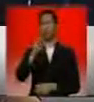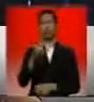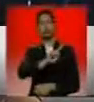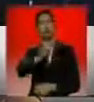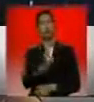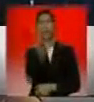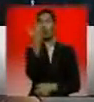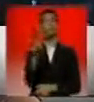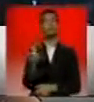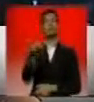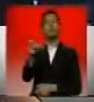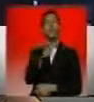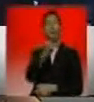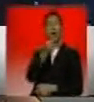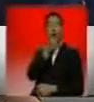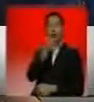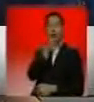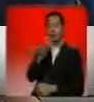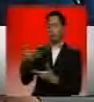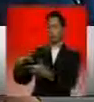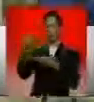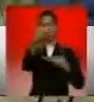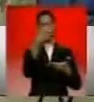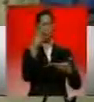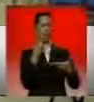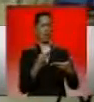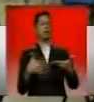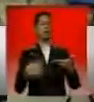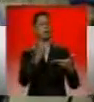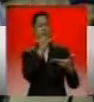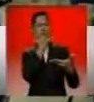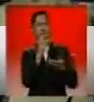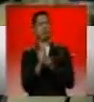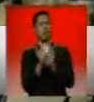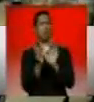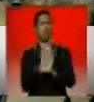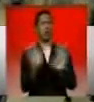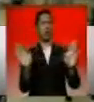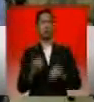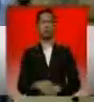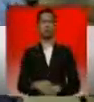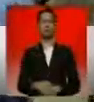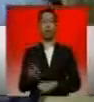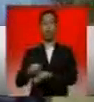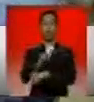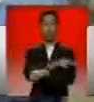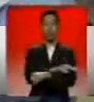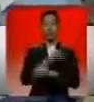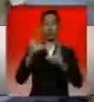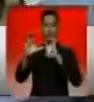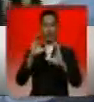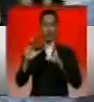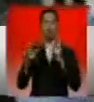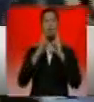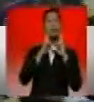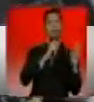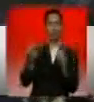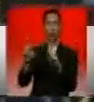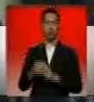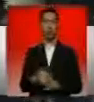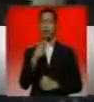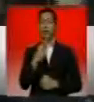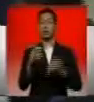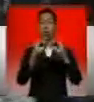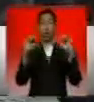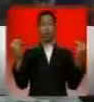transcripción al ser entrevistado por una periodista. El superintendente de comunicación, Carlos Ochoa, reaccionó. Aseguró que el organismo